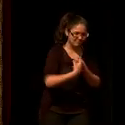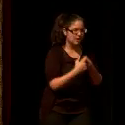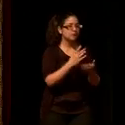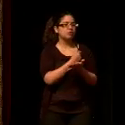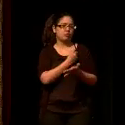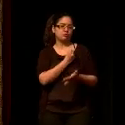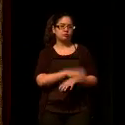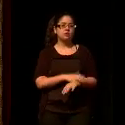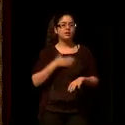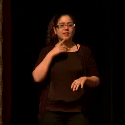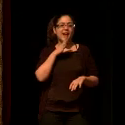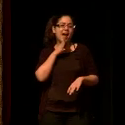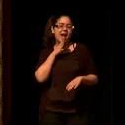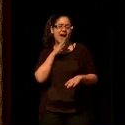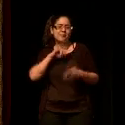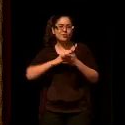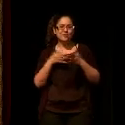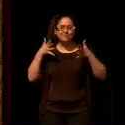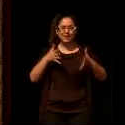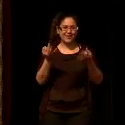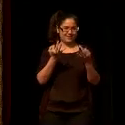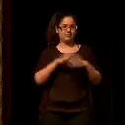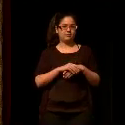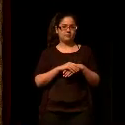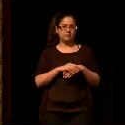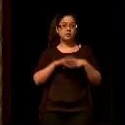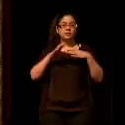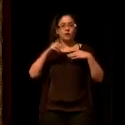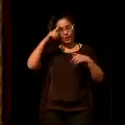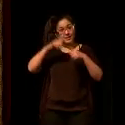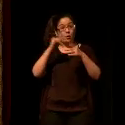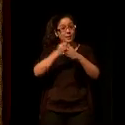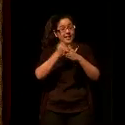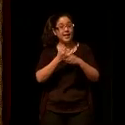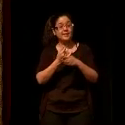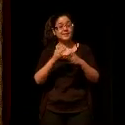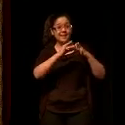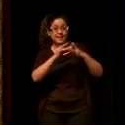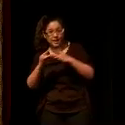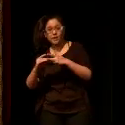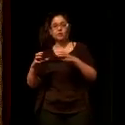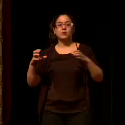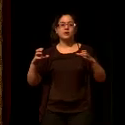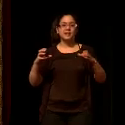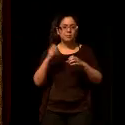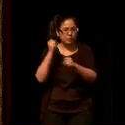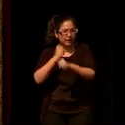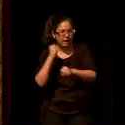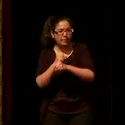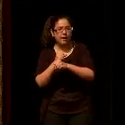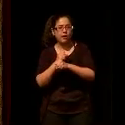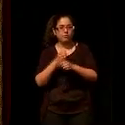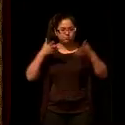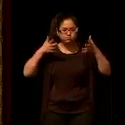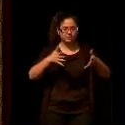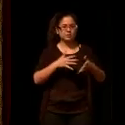este proyecto está enfocado a desarrollar habilidades de liderazgo y de trabajo en equipo para los jóvenes y las jóvenes